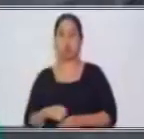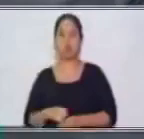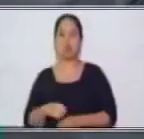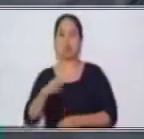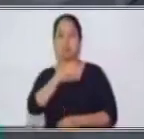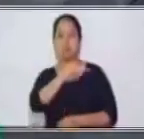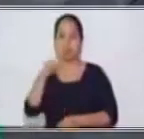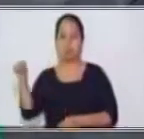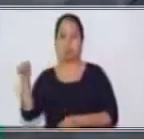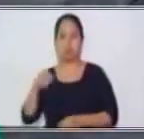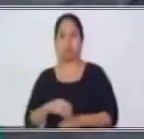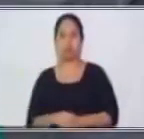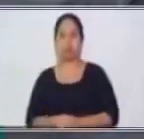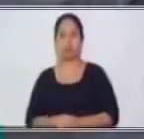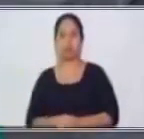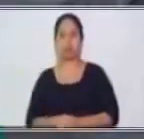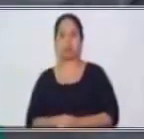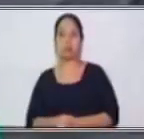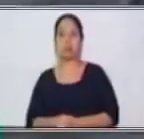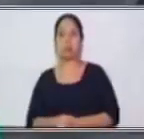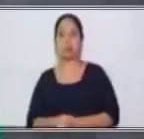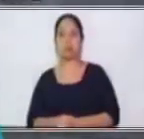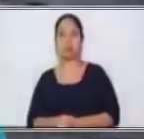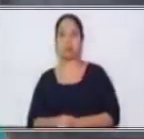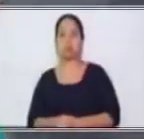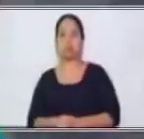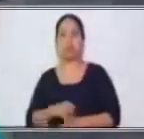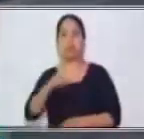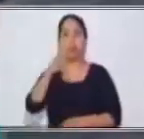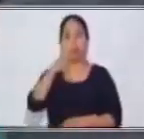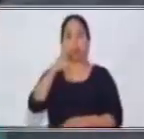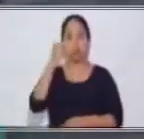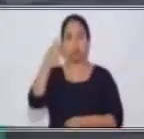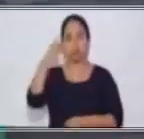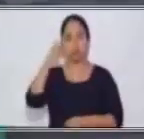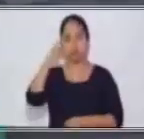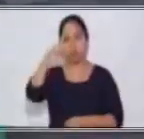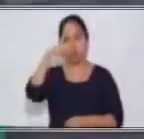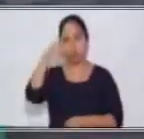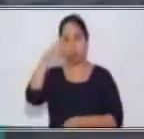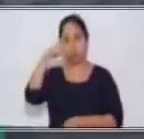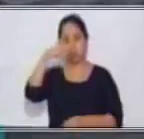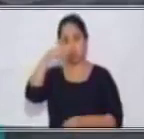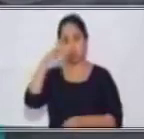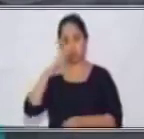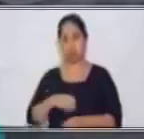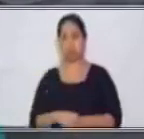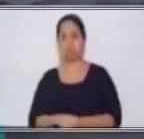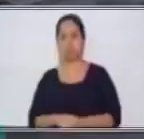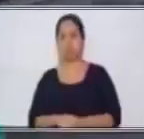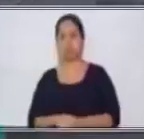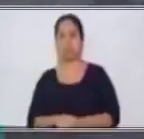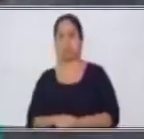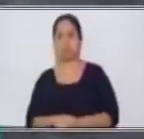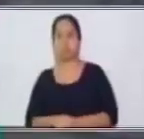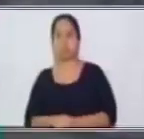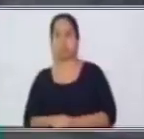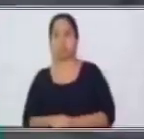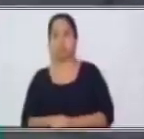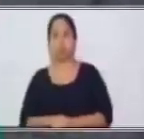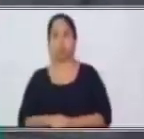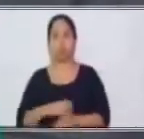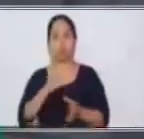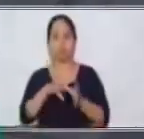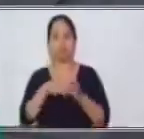la resultante. el coseno de alfa va a ser igual al